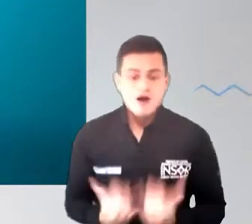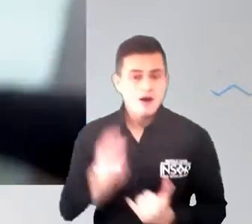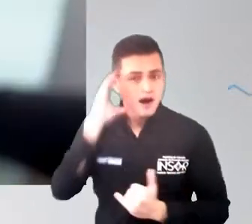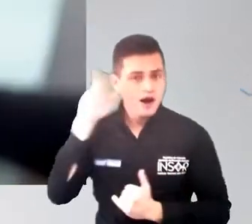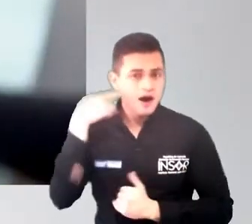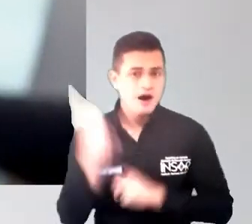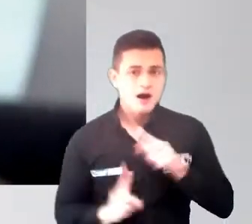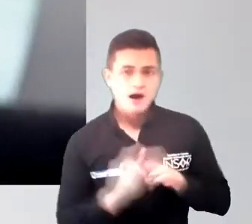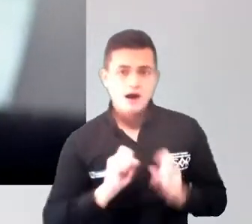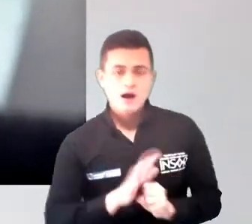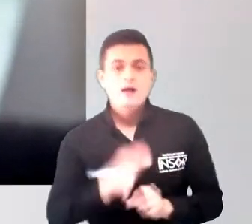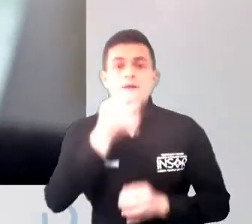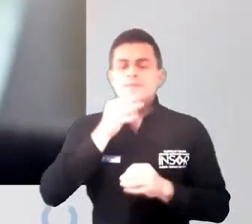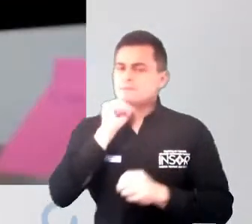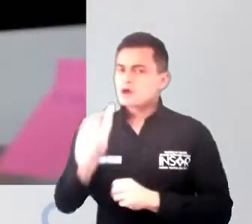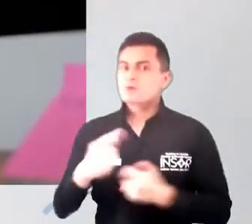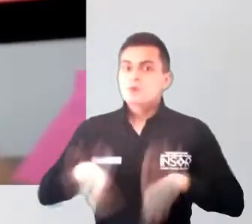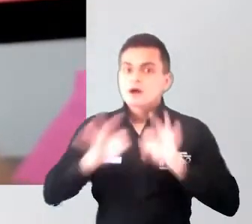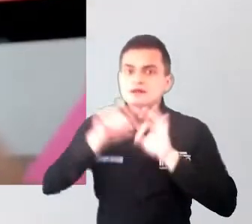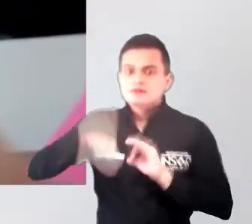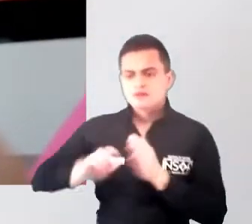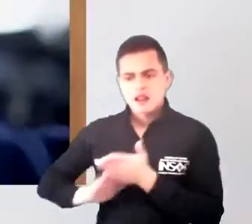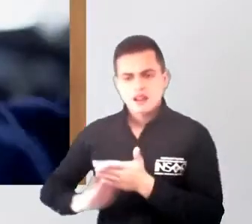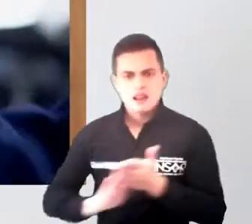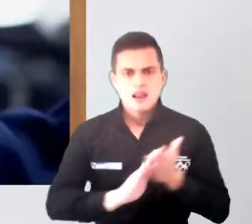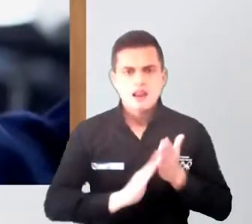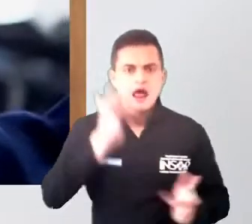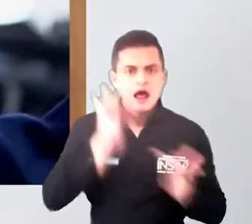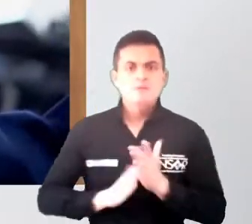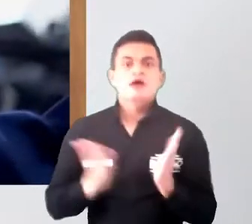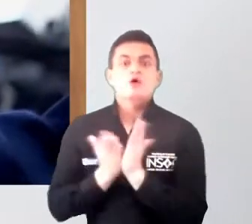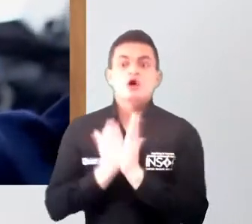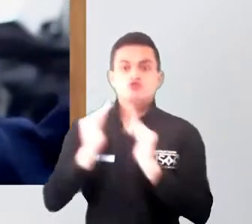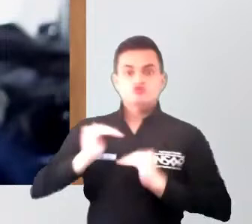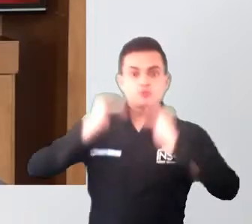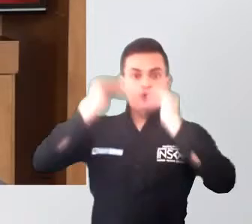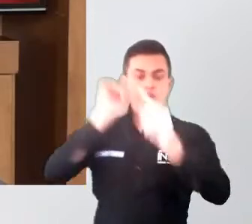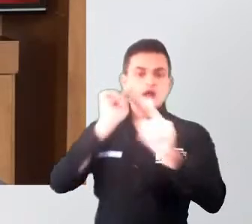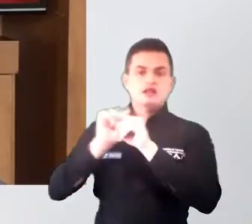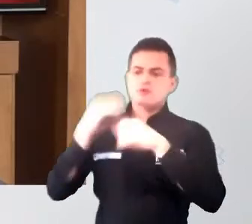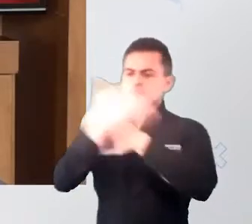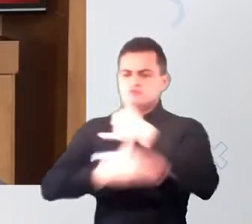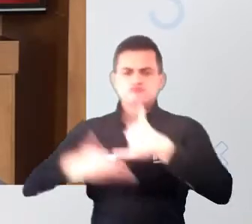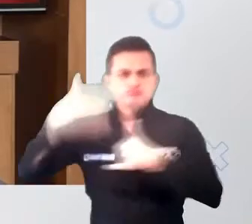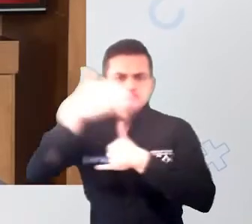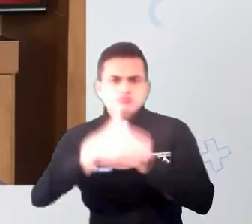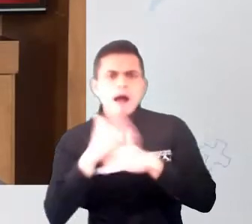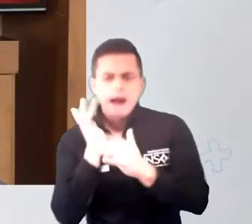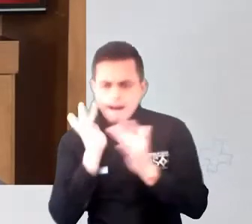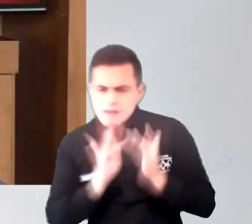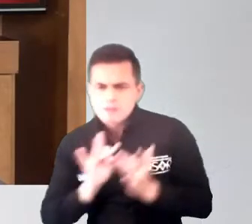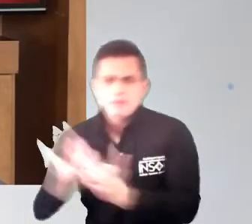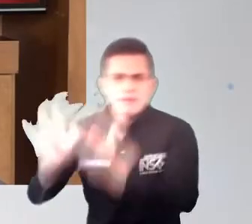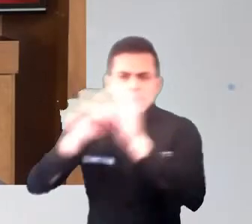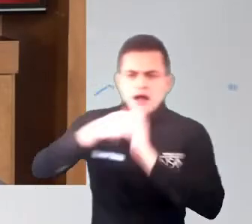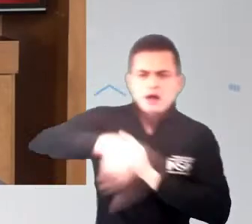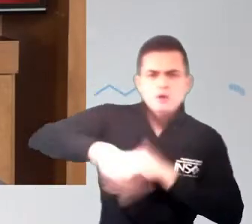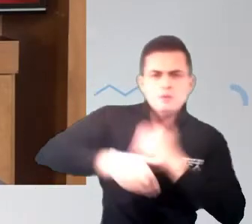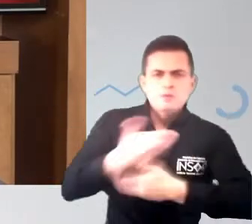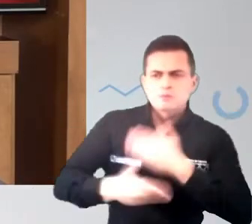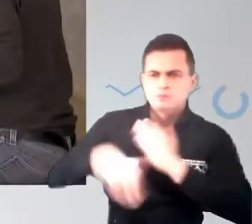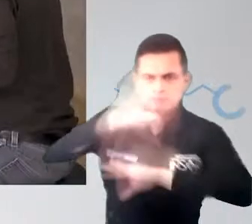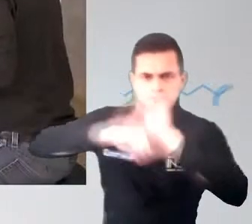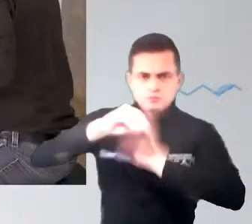coherentes con innovaciones que les permitan a las instituciones de educación superior conectar con todo el país, entender la dinámica de aprendizaje de los jóvenes y estar allí